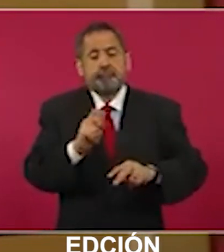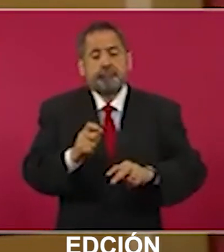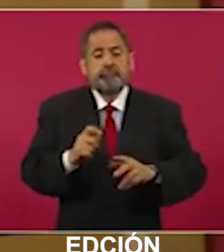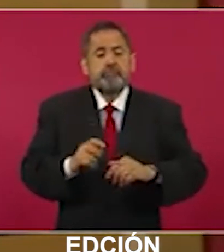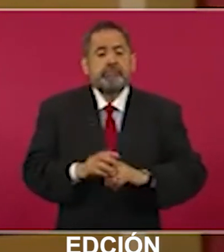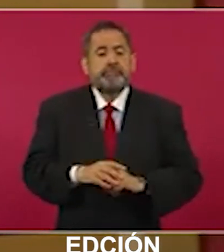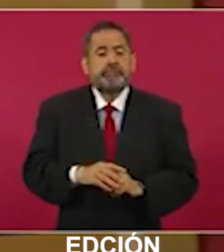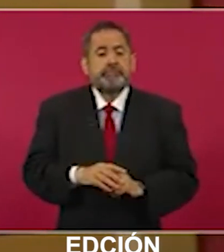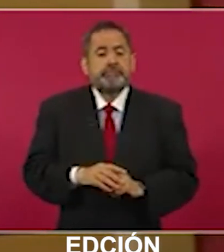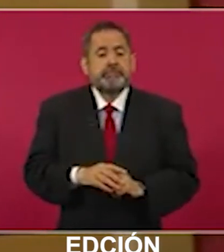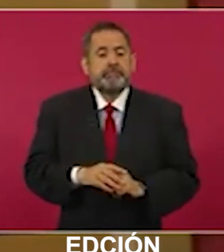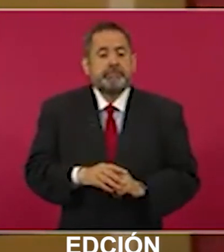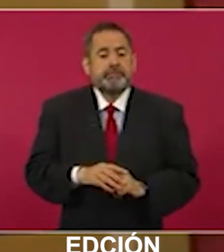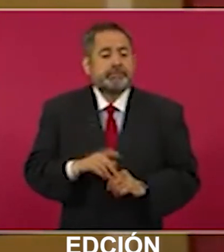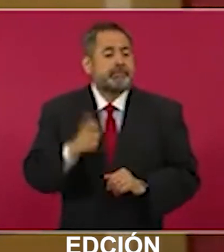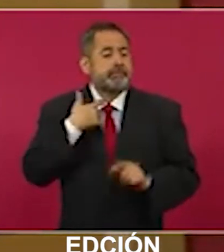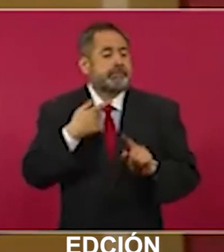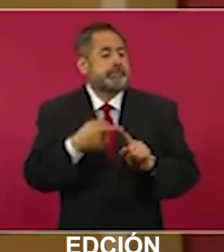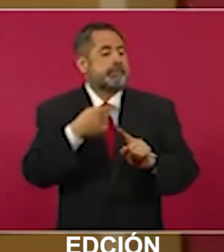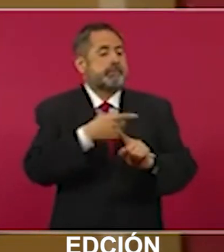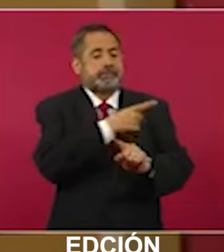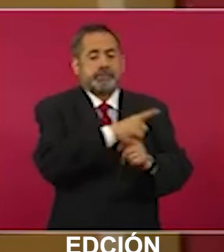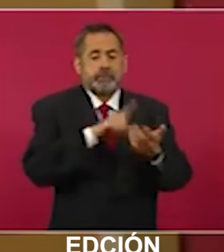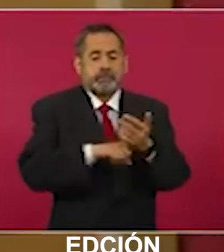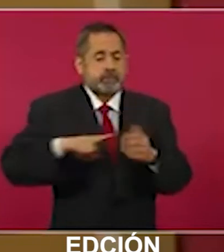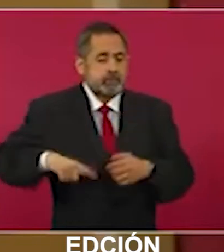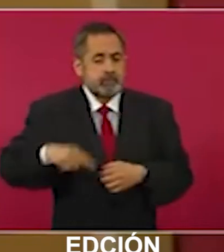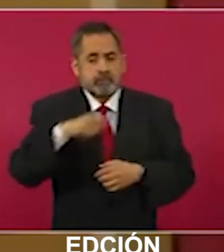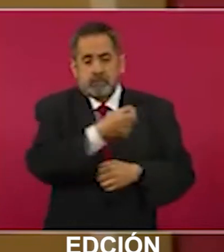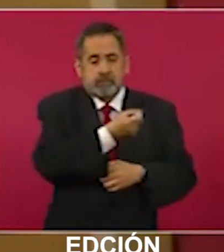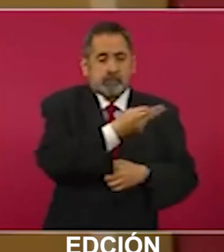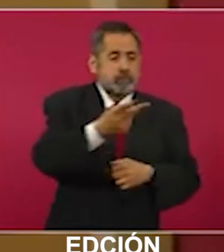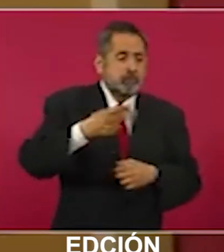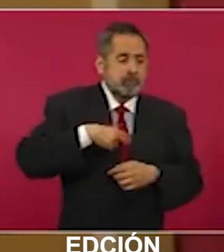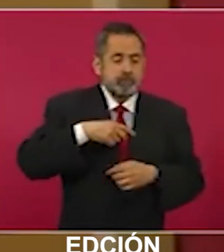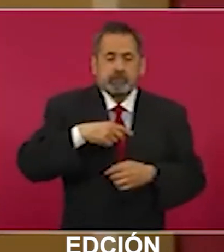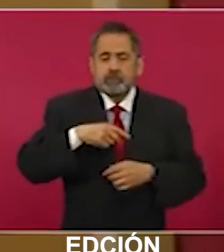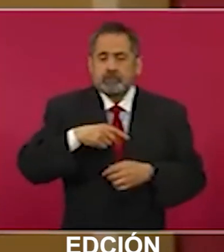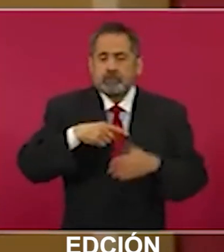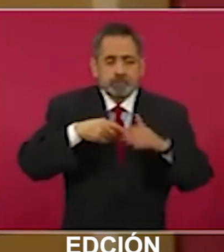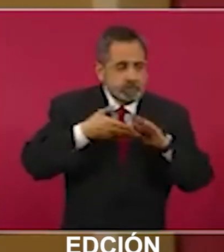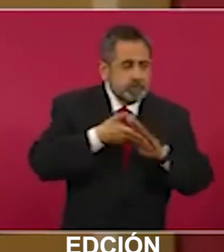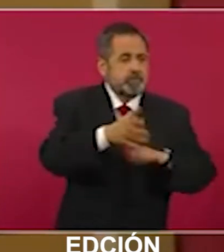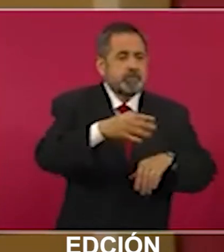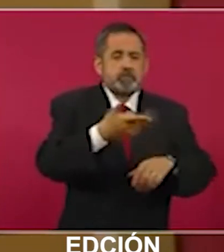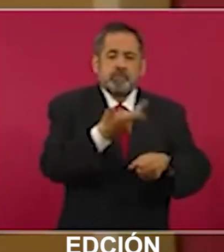que en los anteriores gobiernos se hacían hasta cirugía plástica